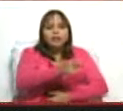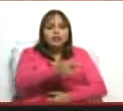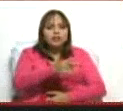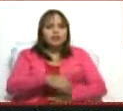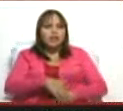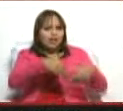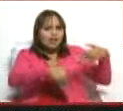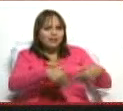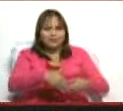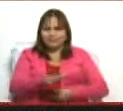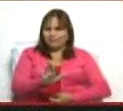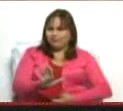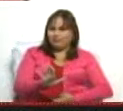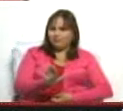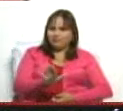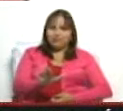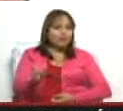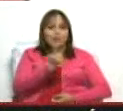No han visto nosotros.